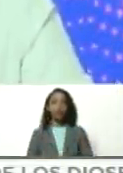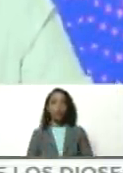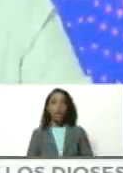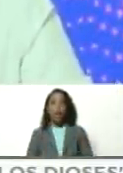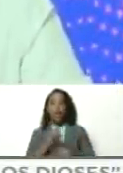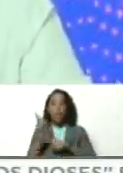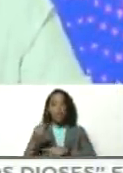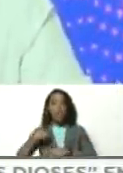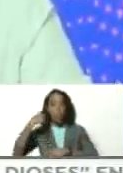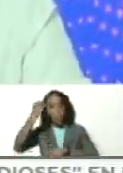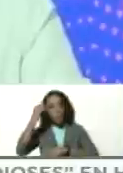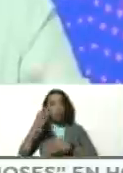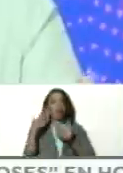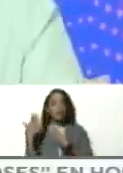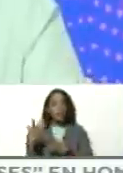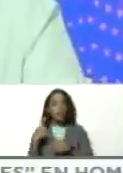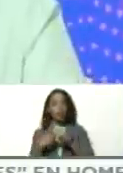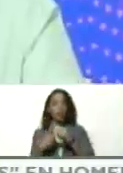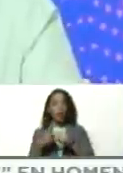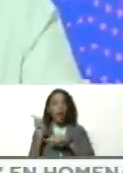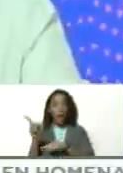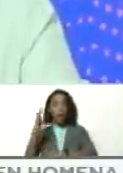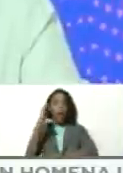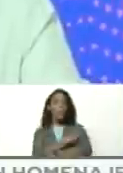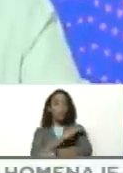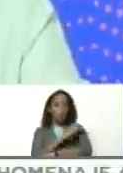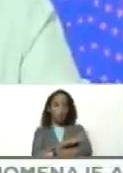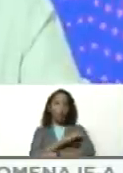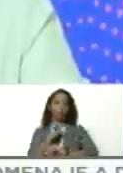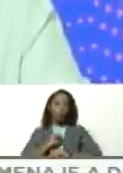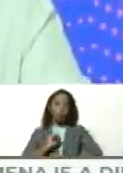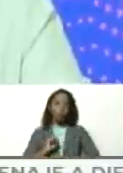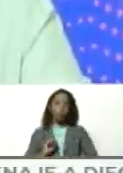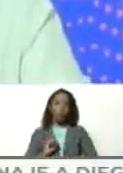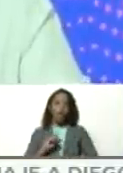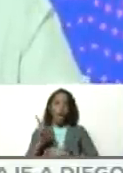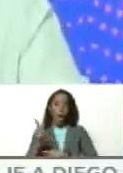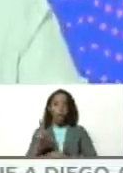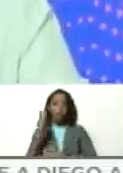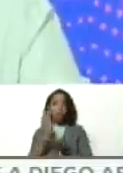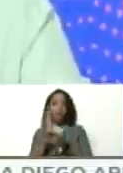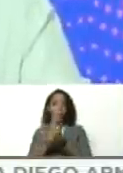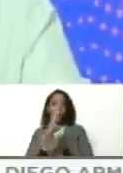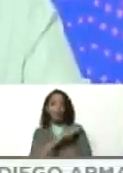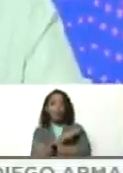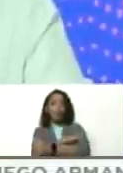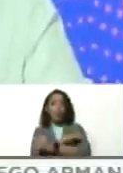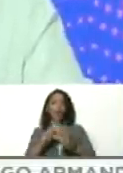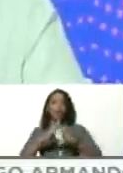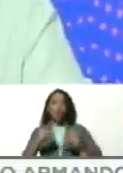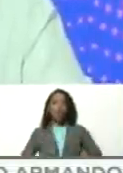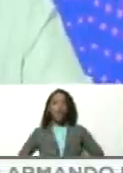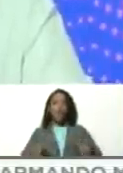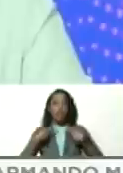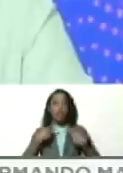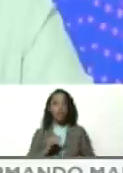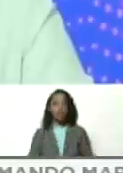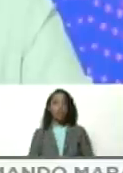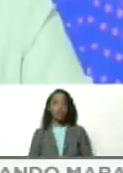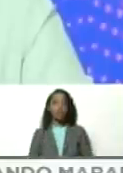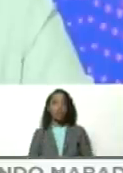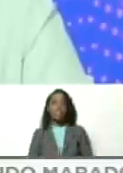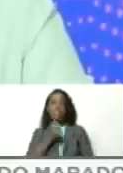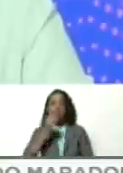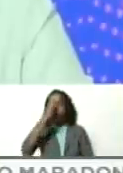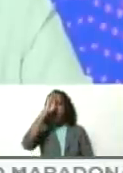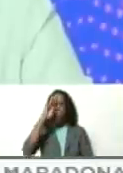lo creo. Ellos son opositores. Han sido opositores toda su vida. ¿Quién duda